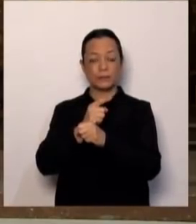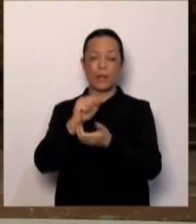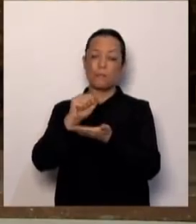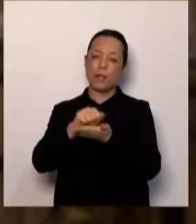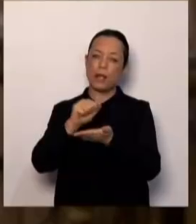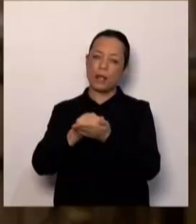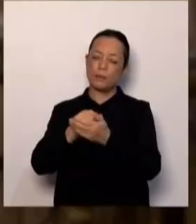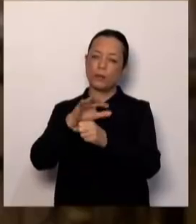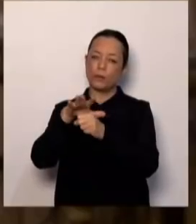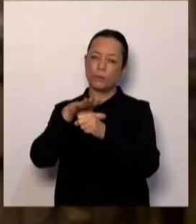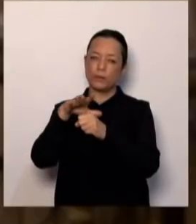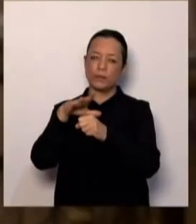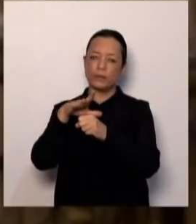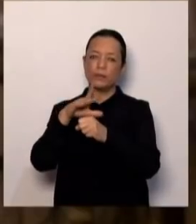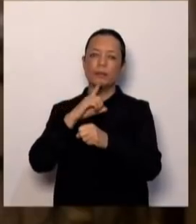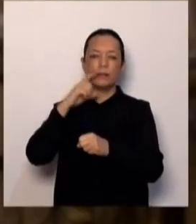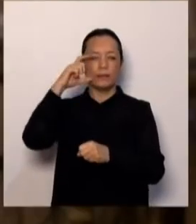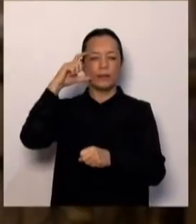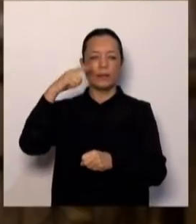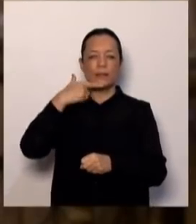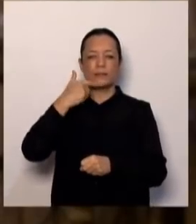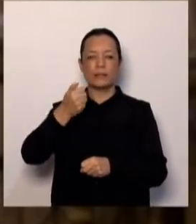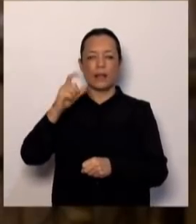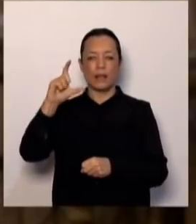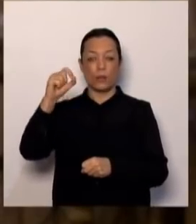Pablo a los cristianos de Tesalónica.